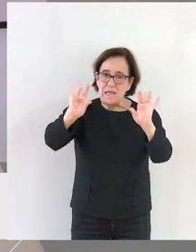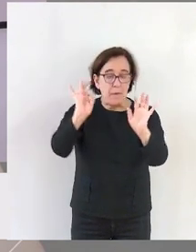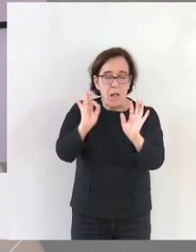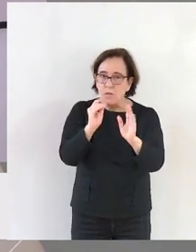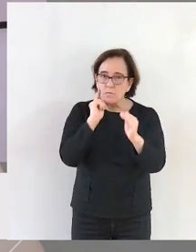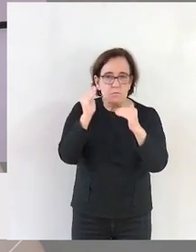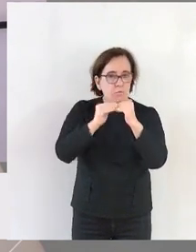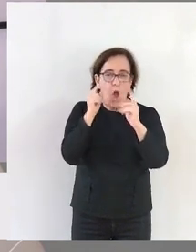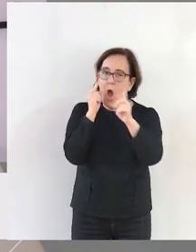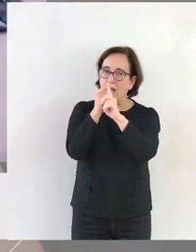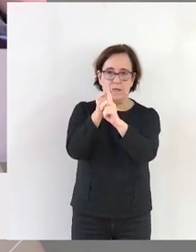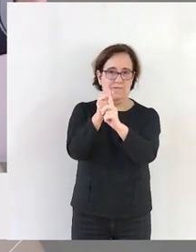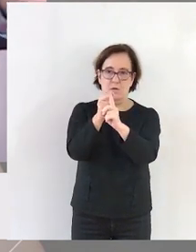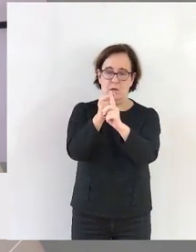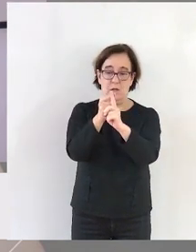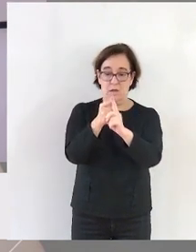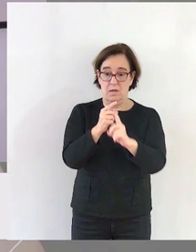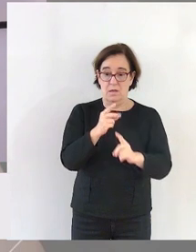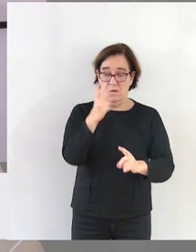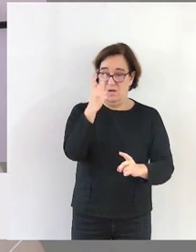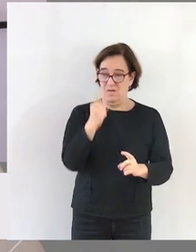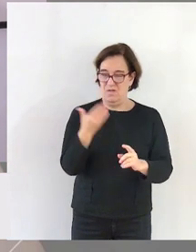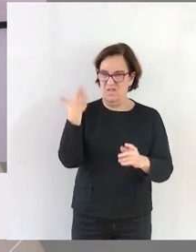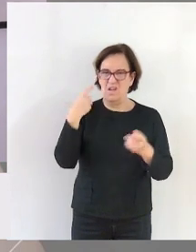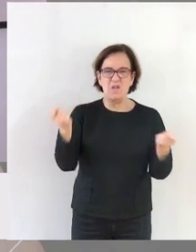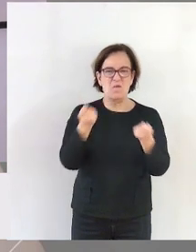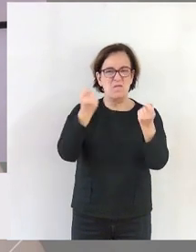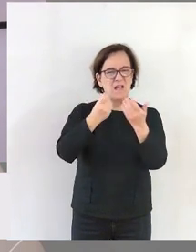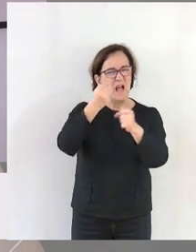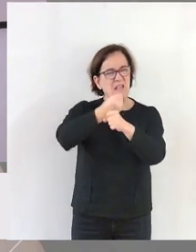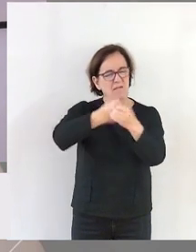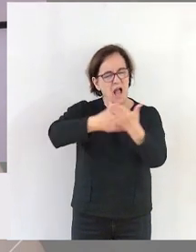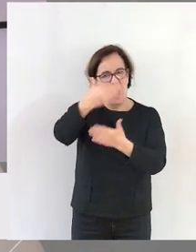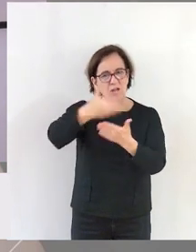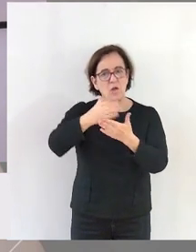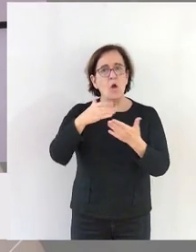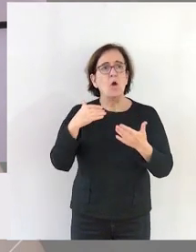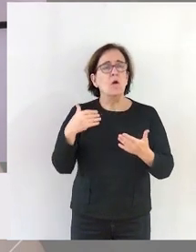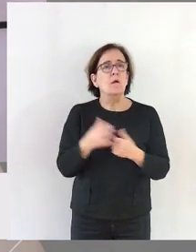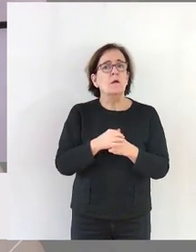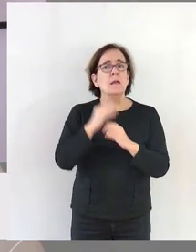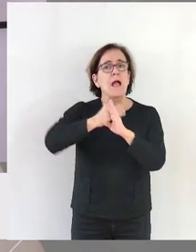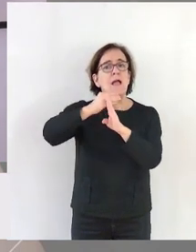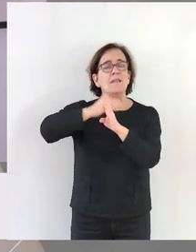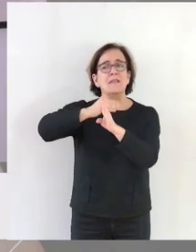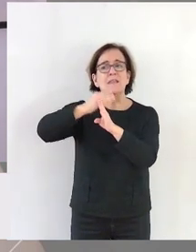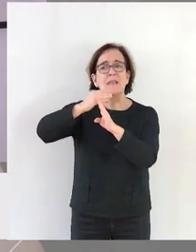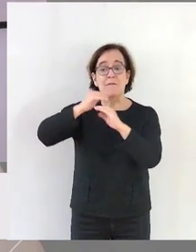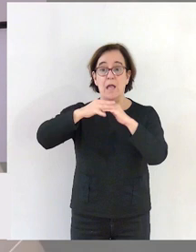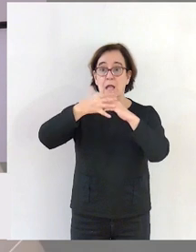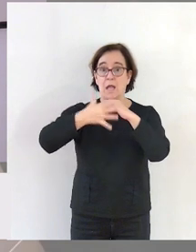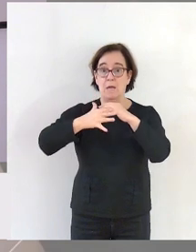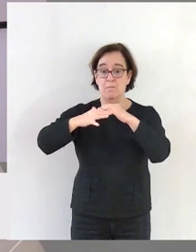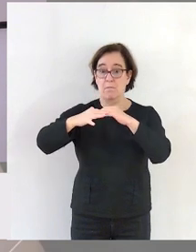es que eh hace dos días se publicaba un trabajo sobre cuánto nivel del mar nos pueden dar